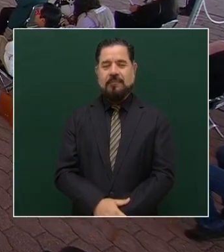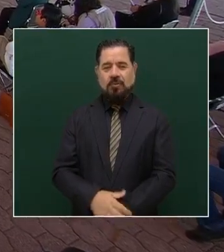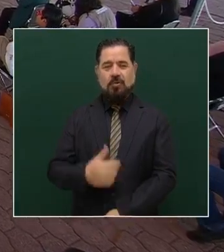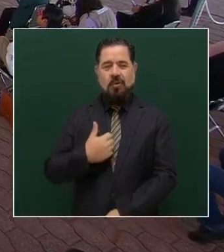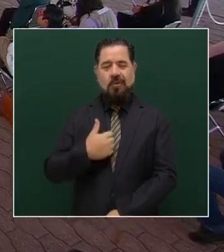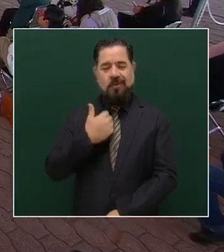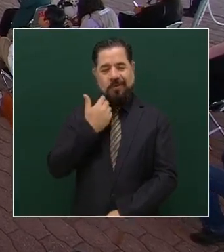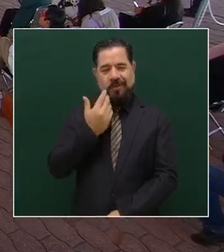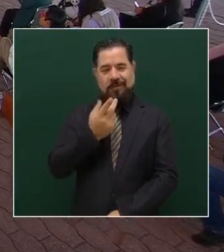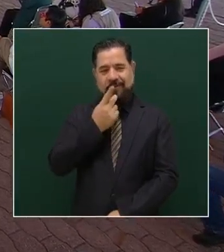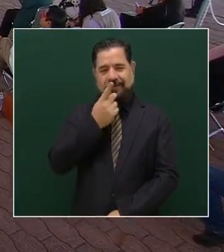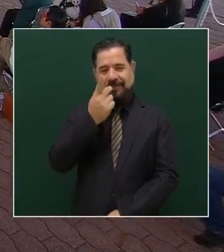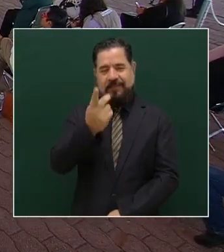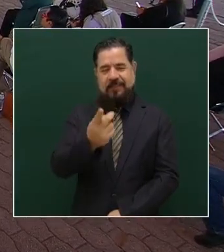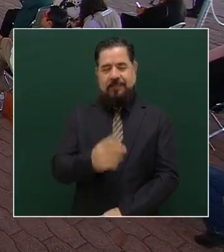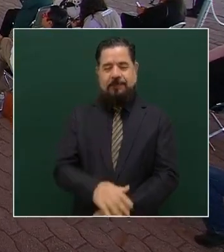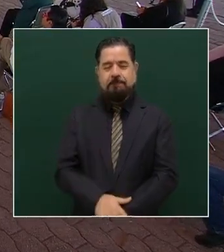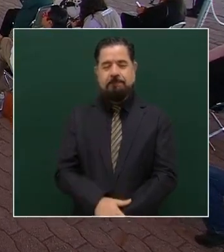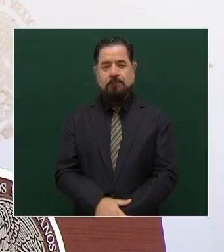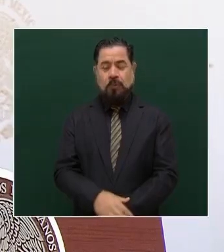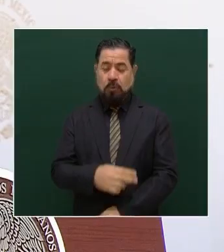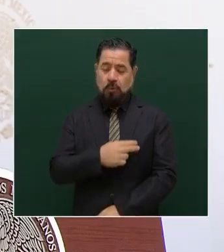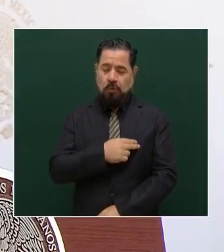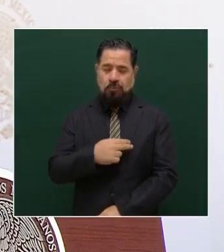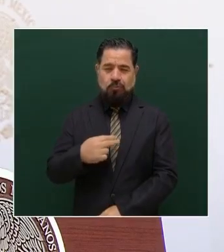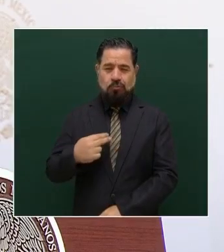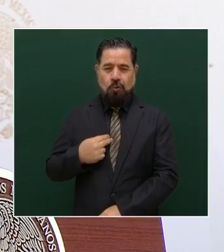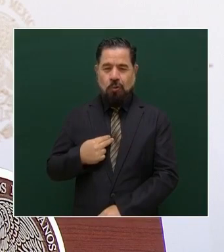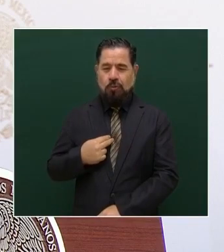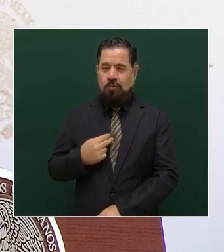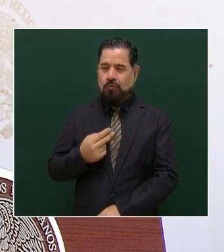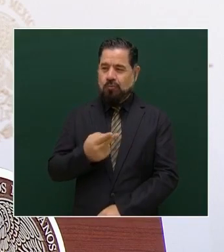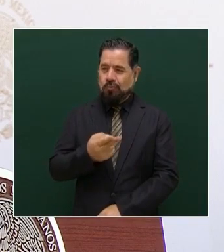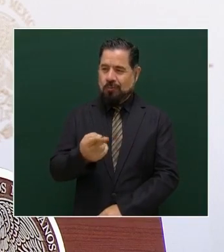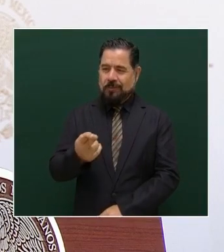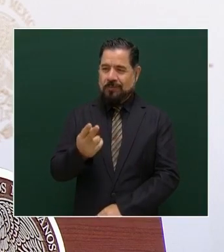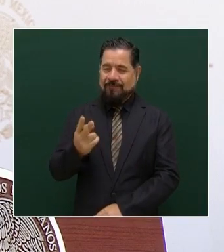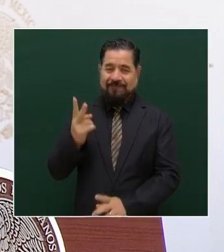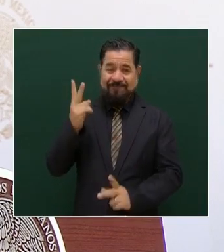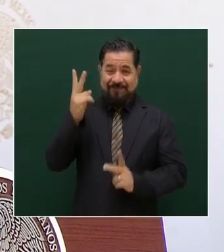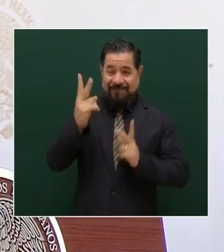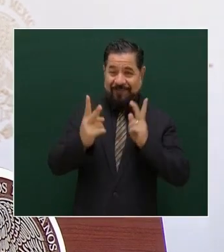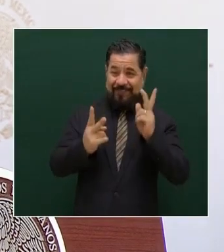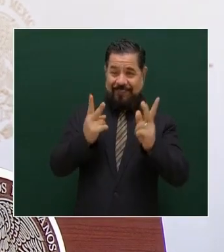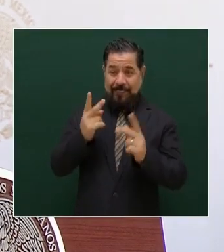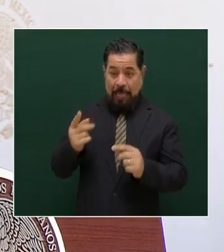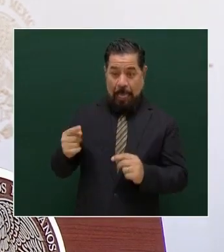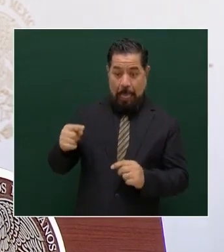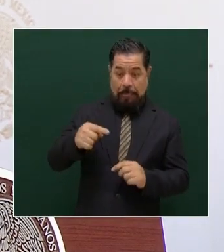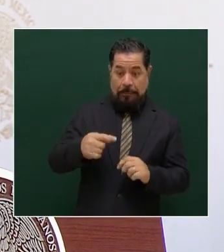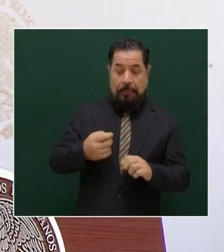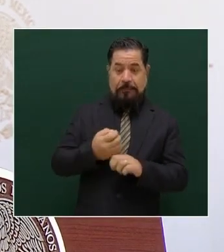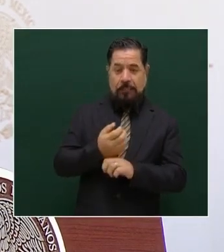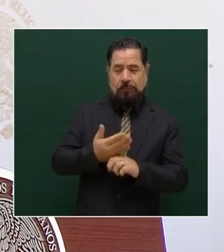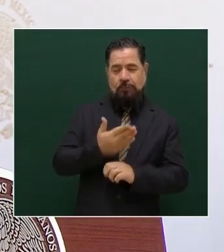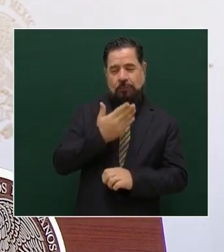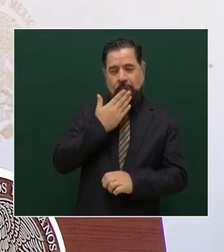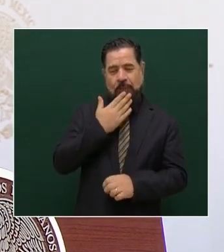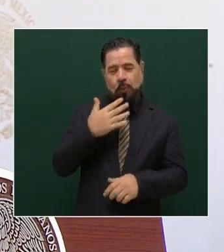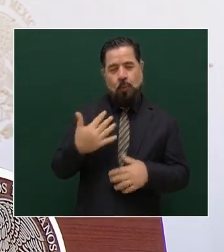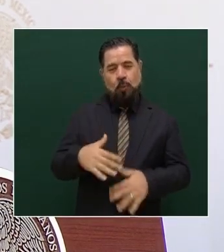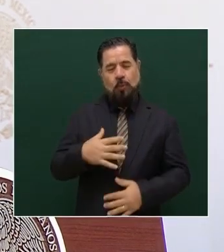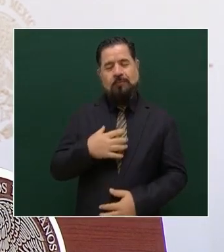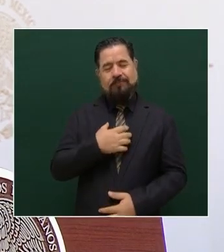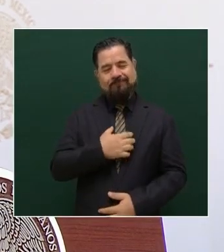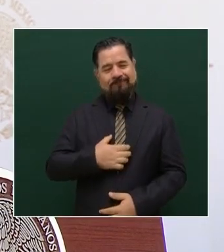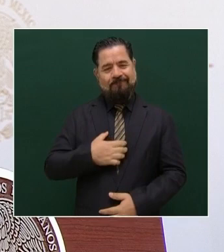decirle a usted que invariablemente nos honran mucho sus visitas a nuestro estado, pero obviamente esta